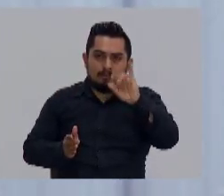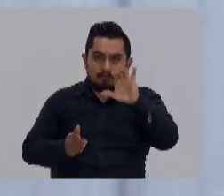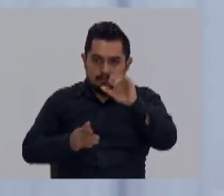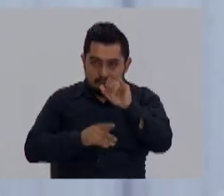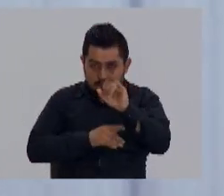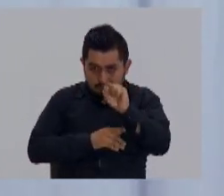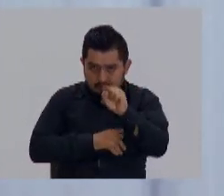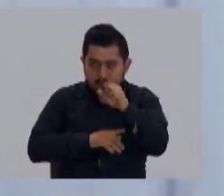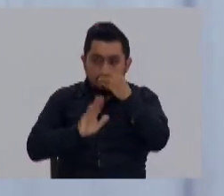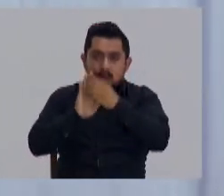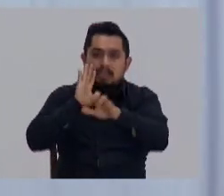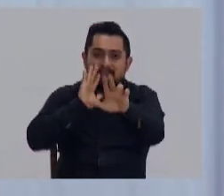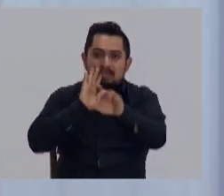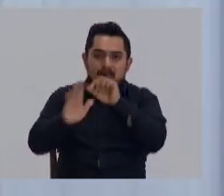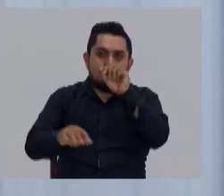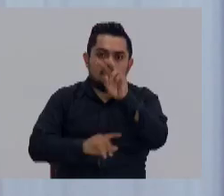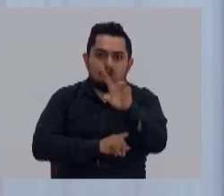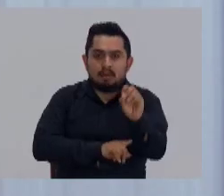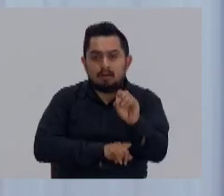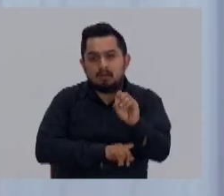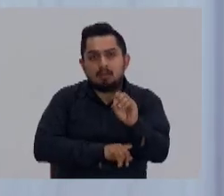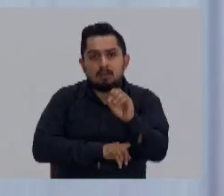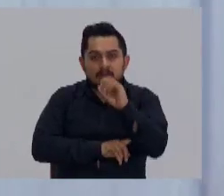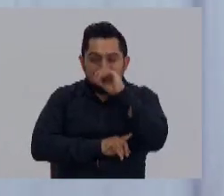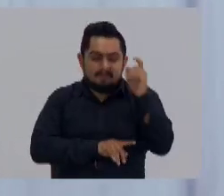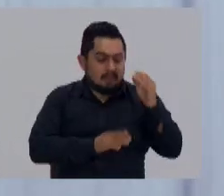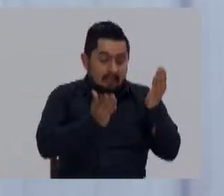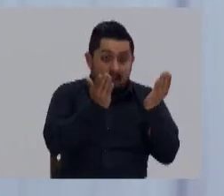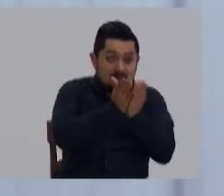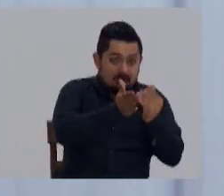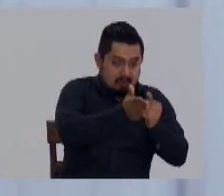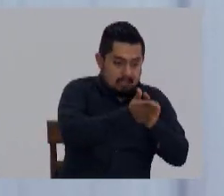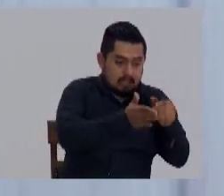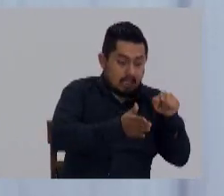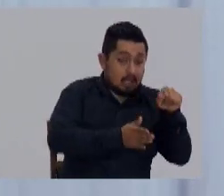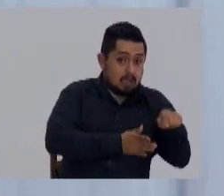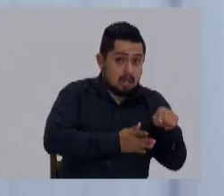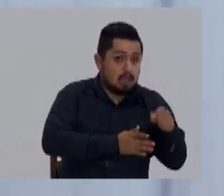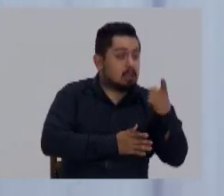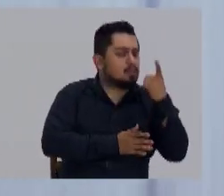Génesis llamó al hombre y le dijo: ¿dónde estás tú?